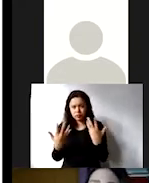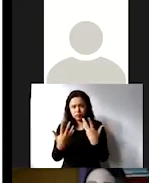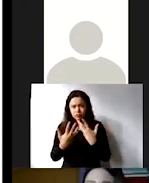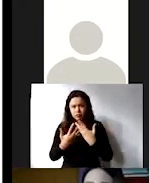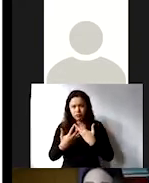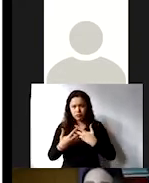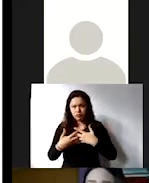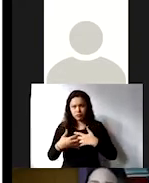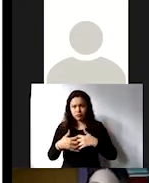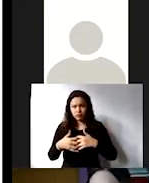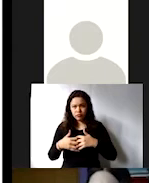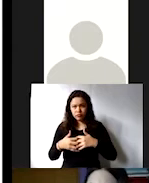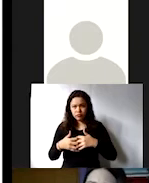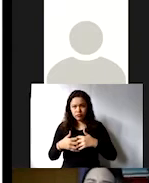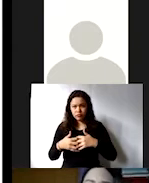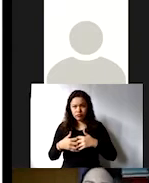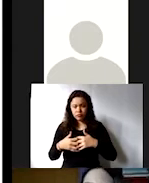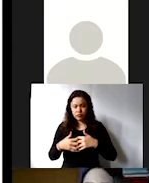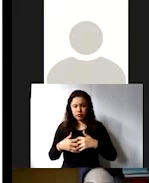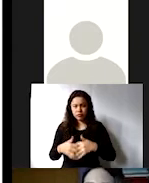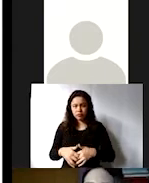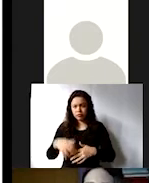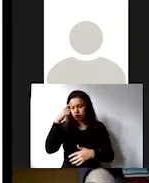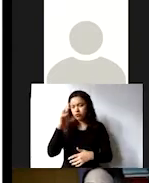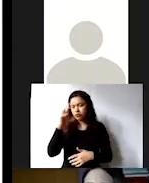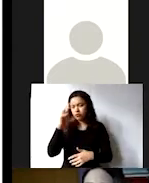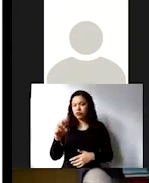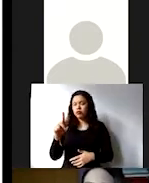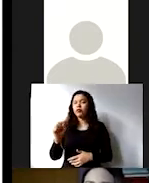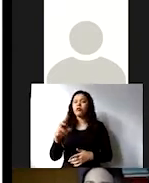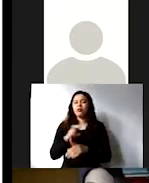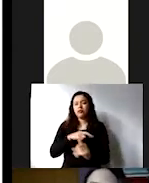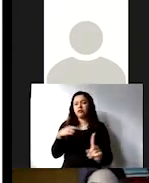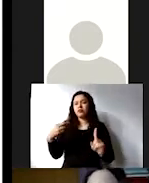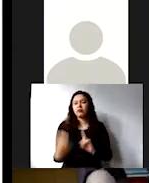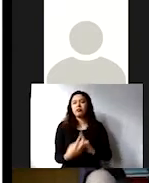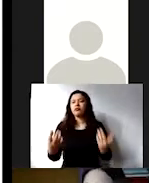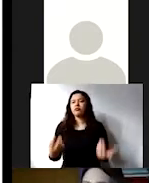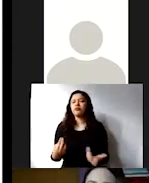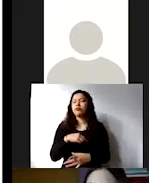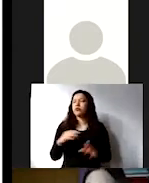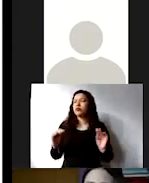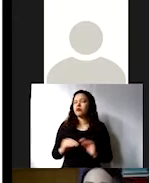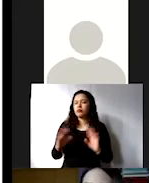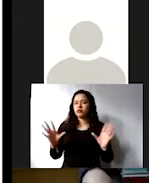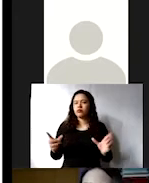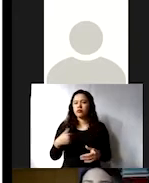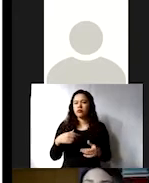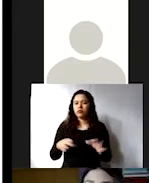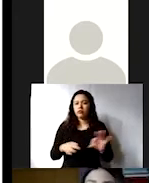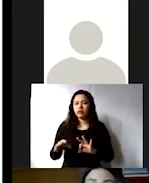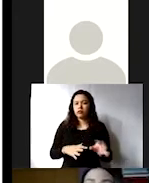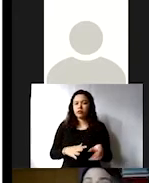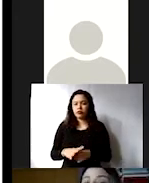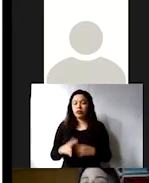lo que ya hacemos con la óptica de los ODS, teniendo muy claro con cuáles estoy trabajando,